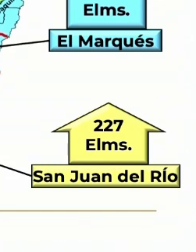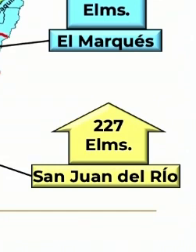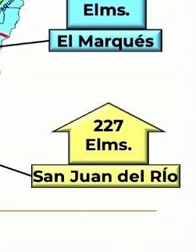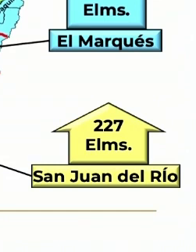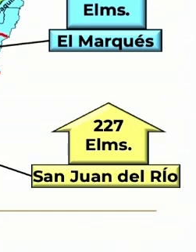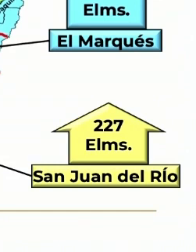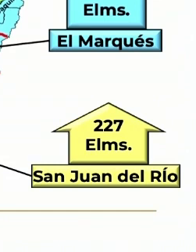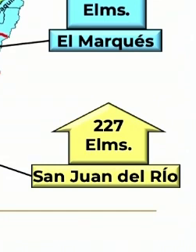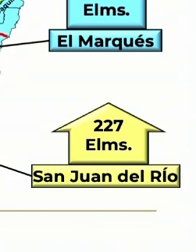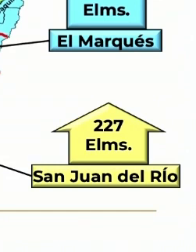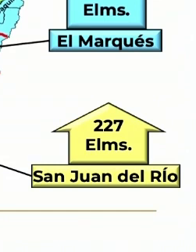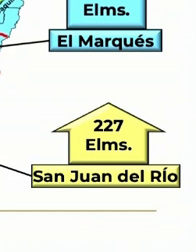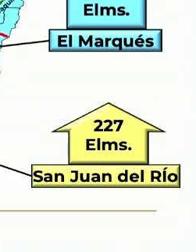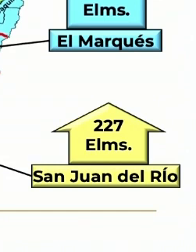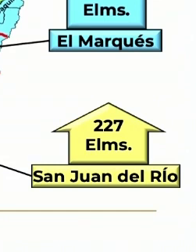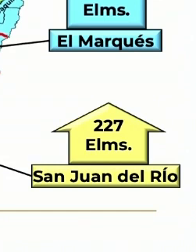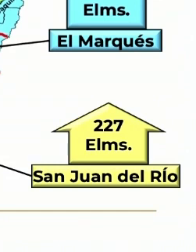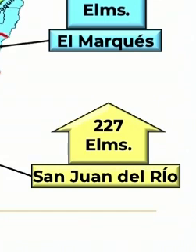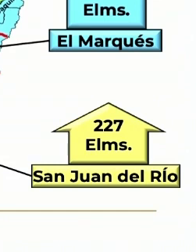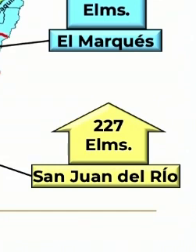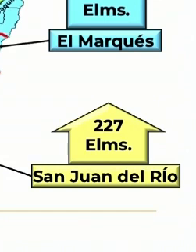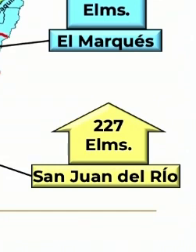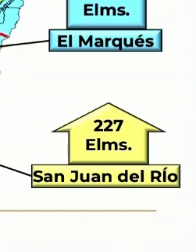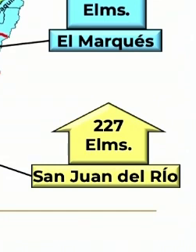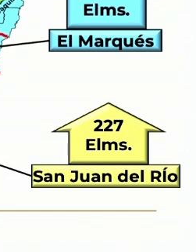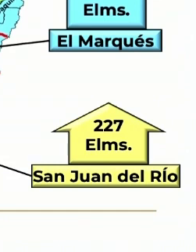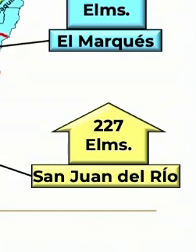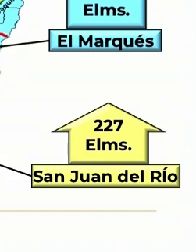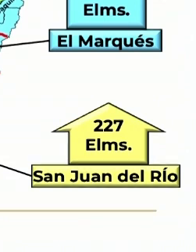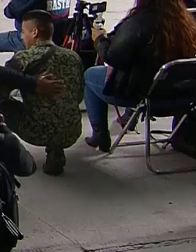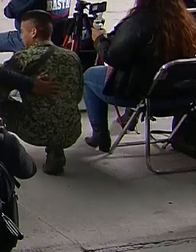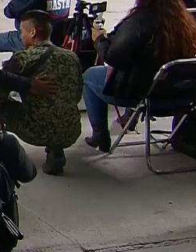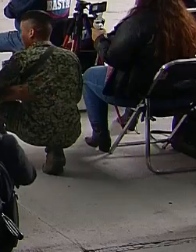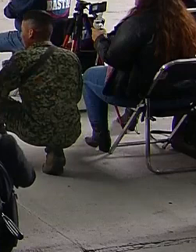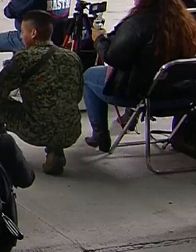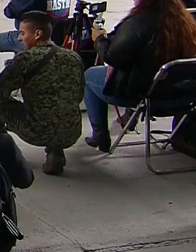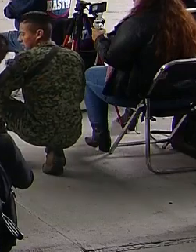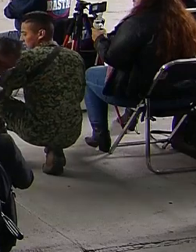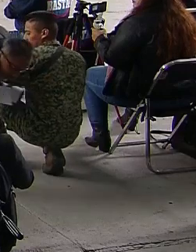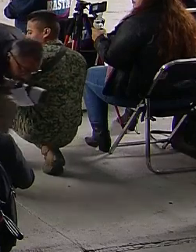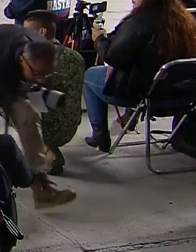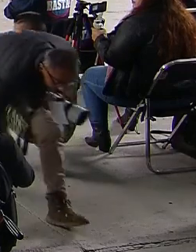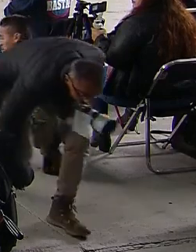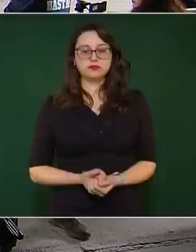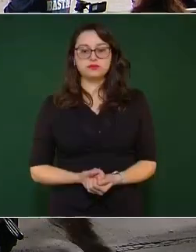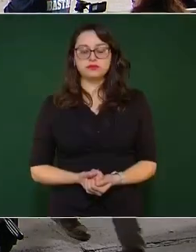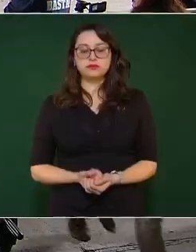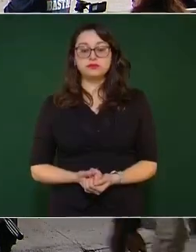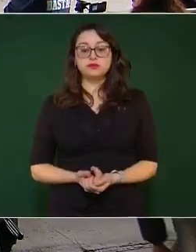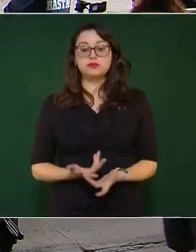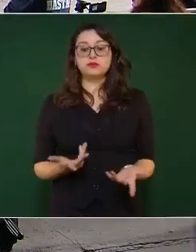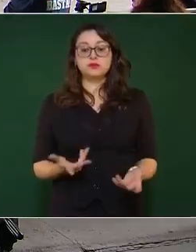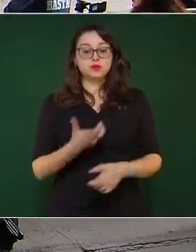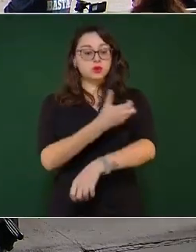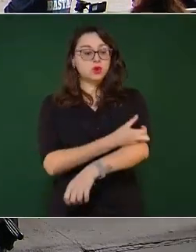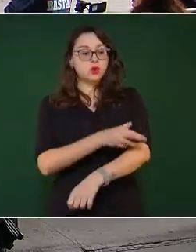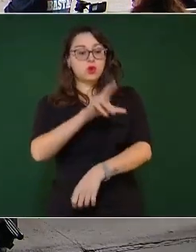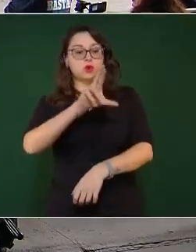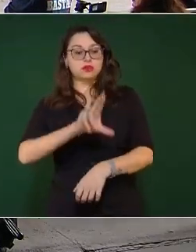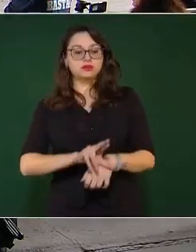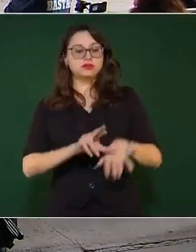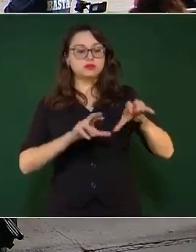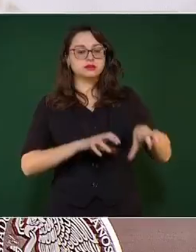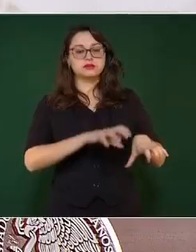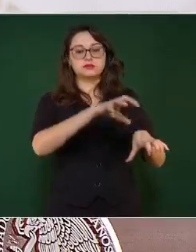coordinaciones y la coordinación estatal aquí en Querétaro. Y en este despliegue de coordinaciones es donde se trabaja